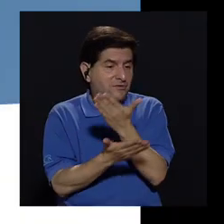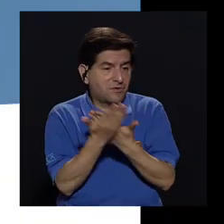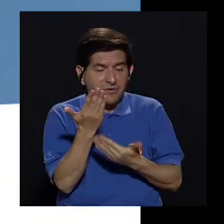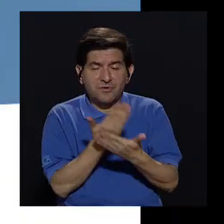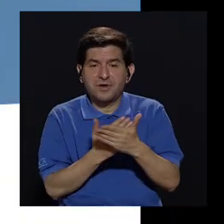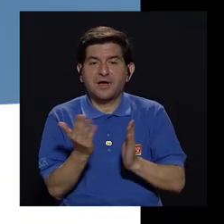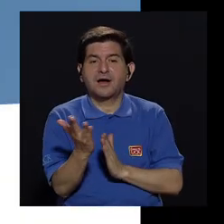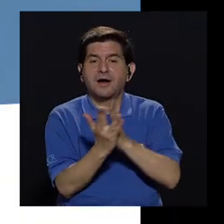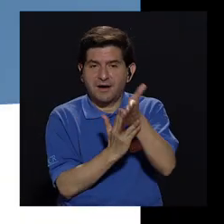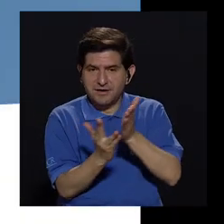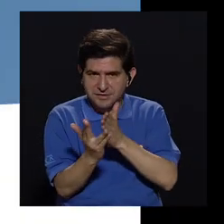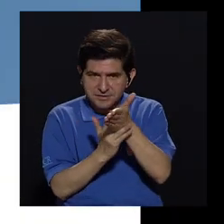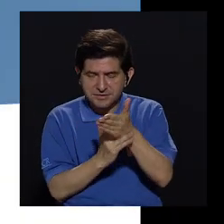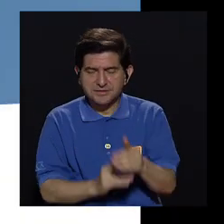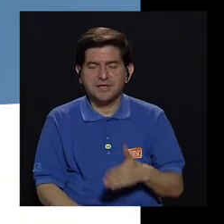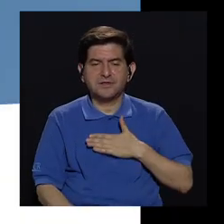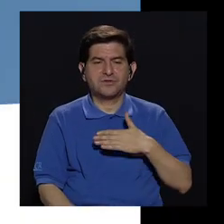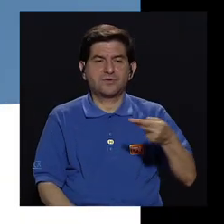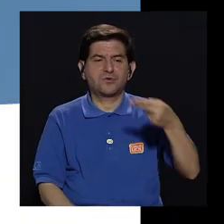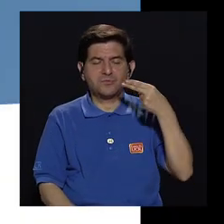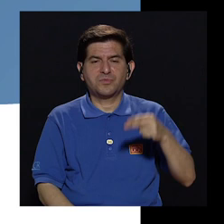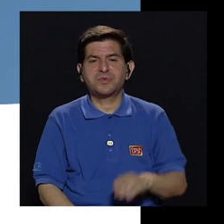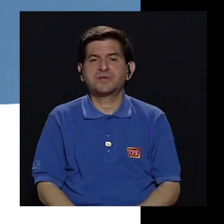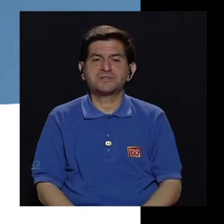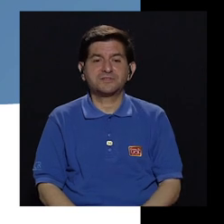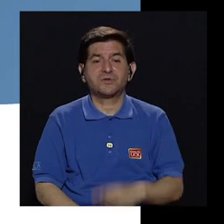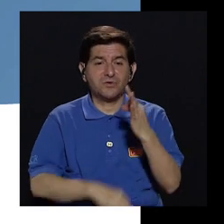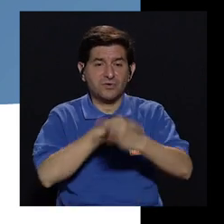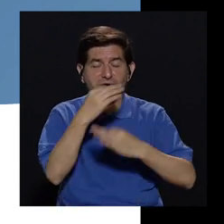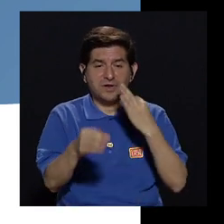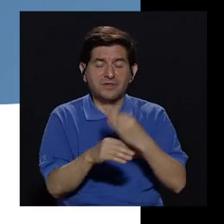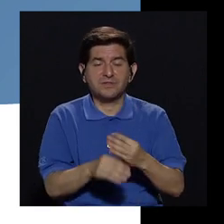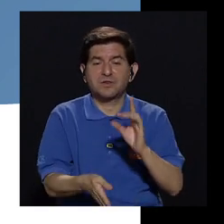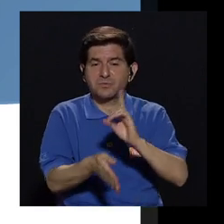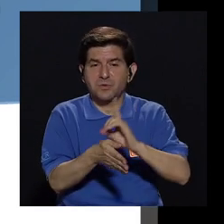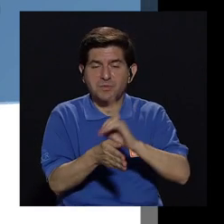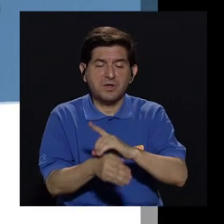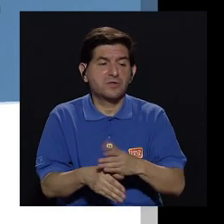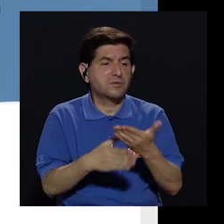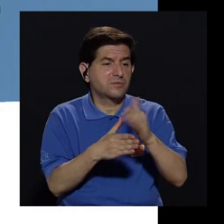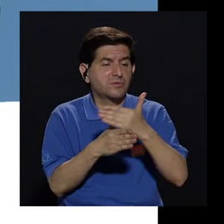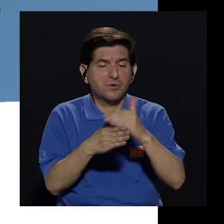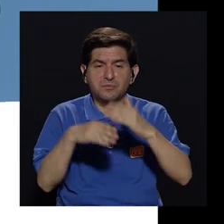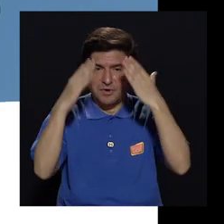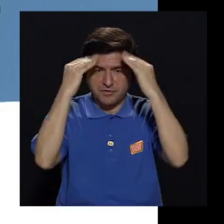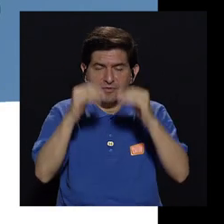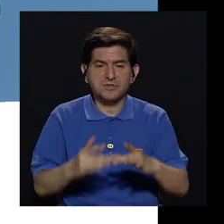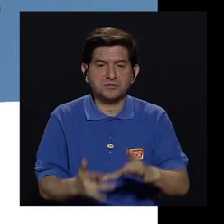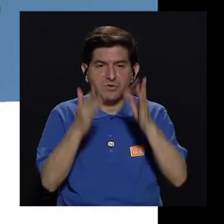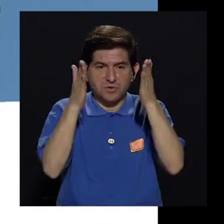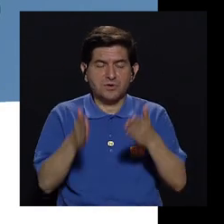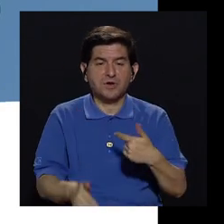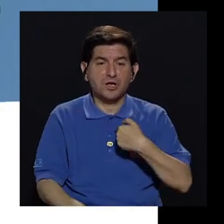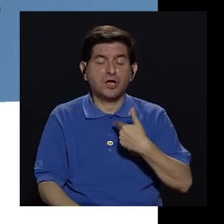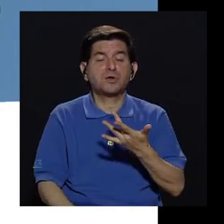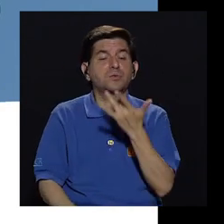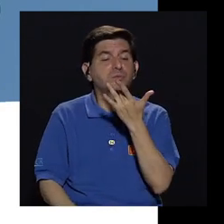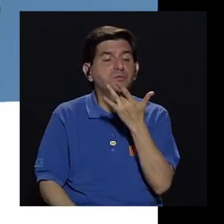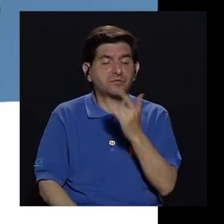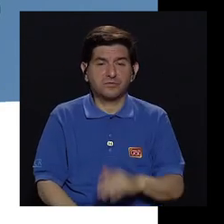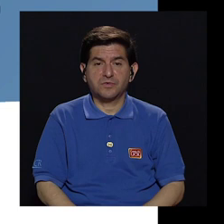mano, puedo acceder a mi historia clínica, puedo acceder y compartir información con especialistas de mi